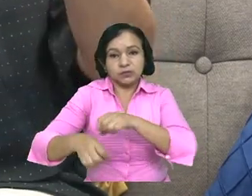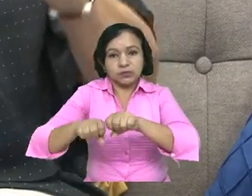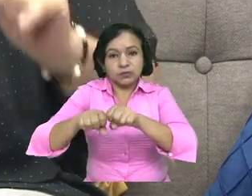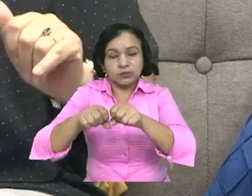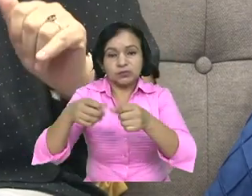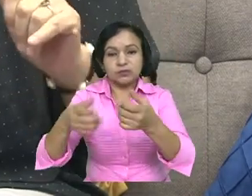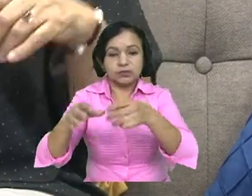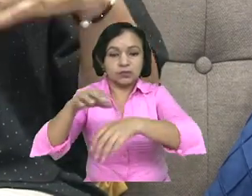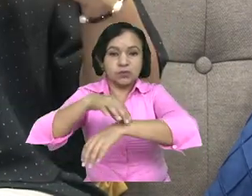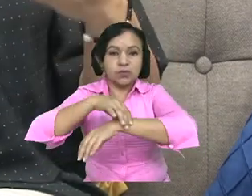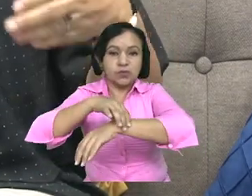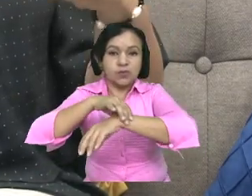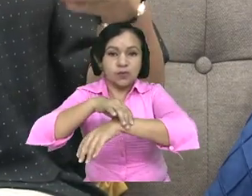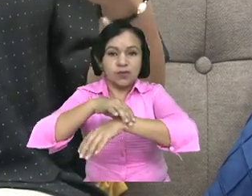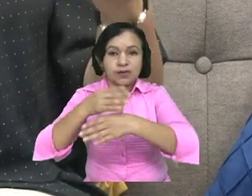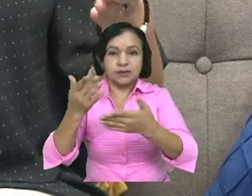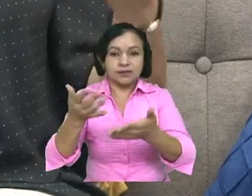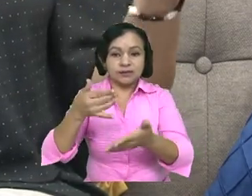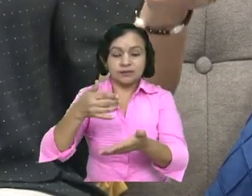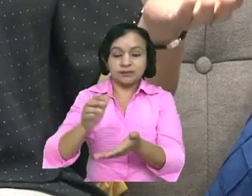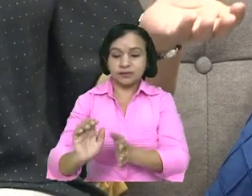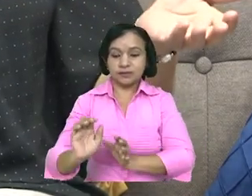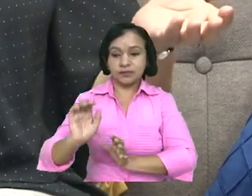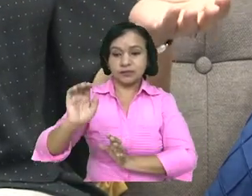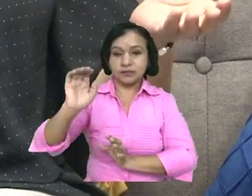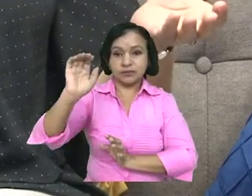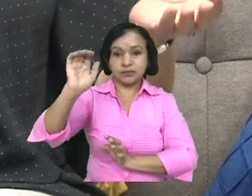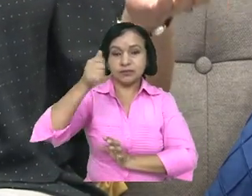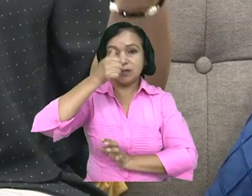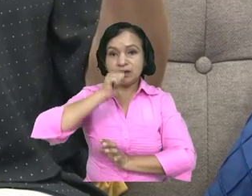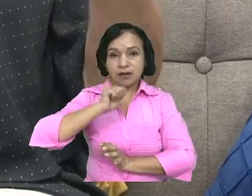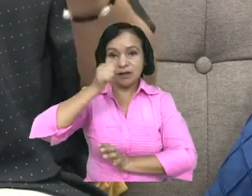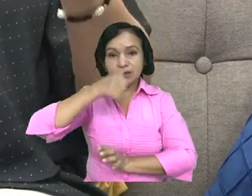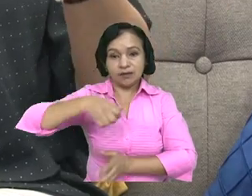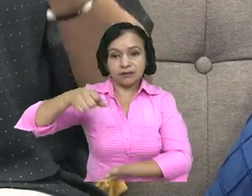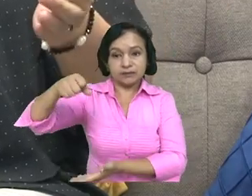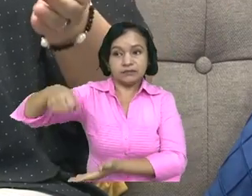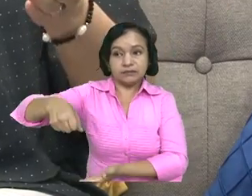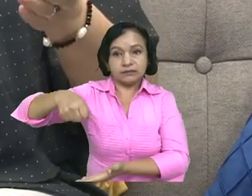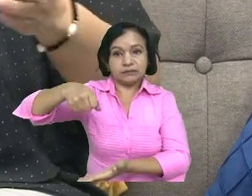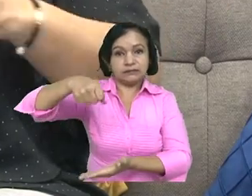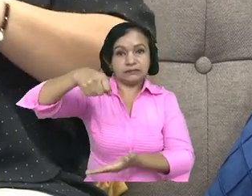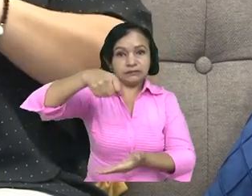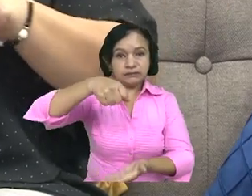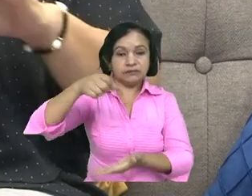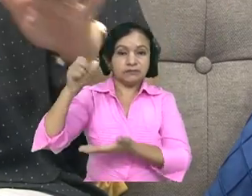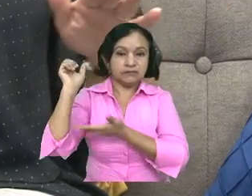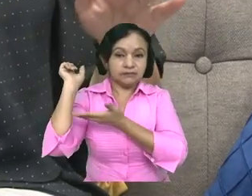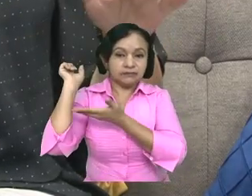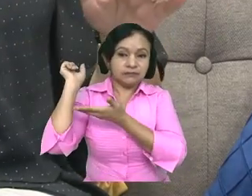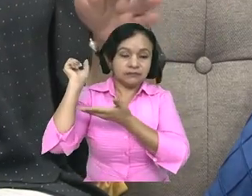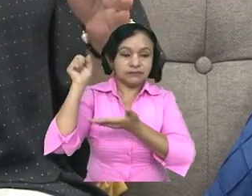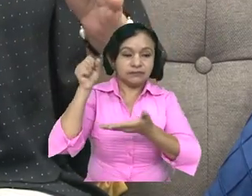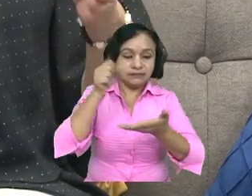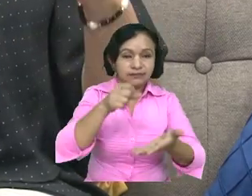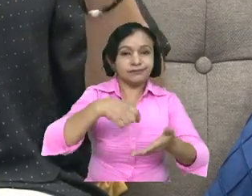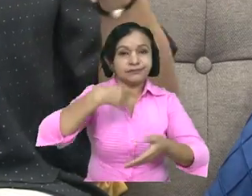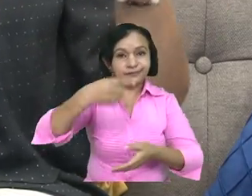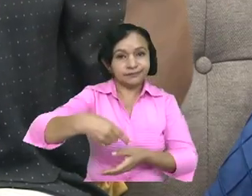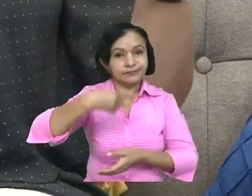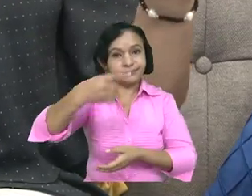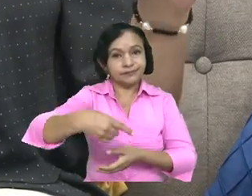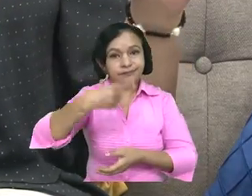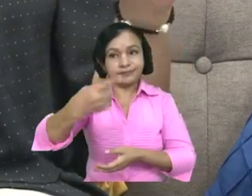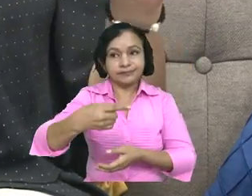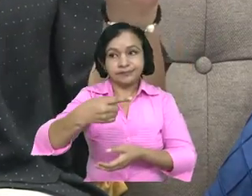En el crecimiento, durante el crecimiento de ese niño, esa niña que cargan el agua, llevarla todos los días del mundo,